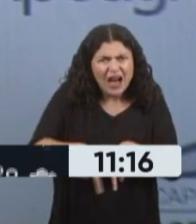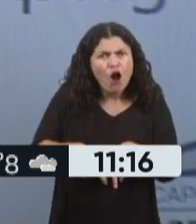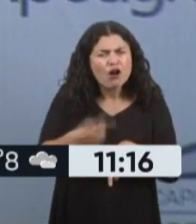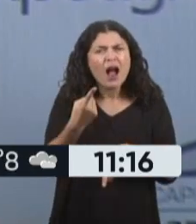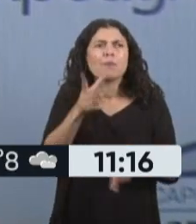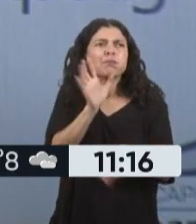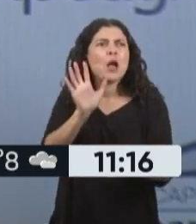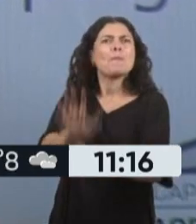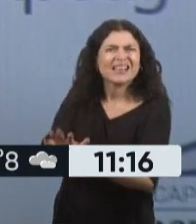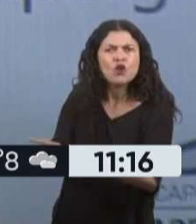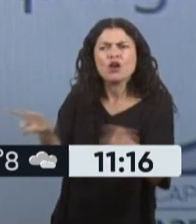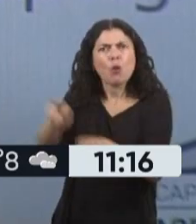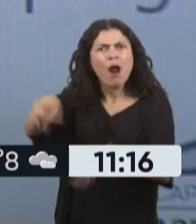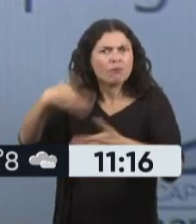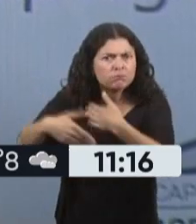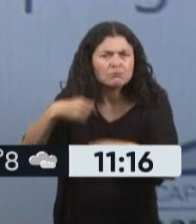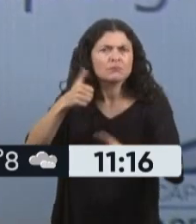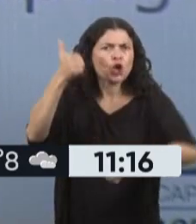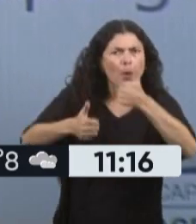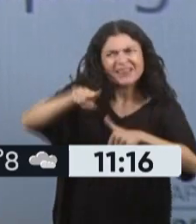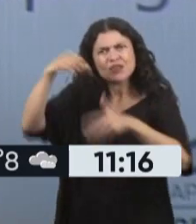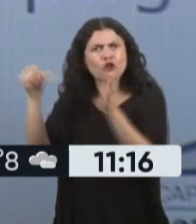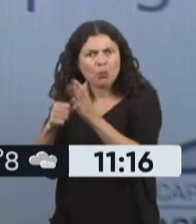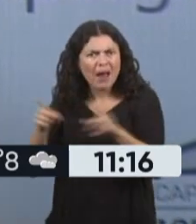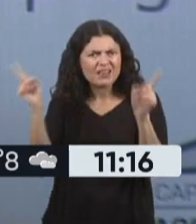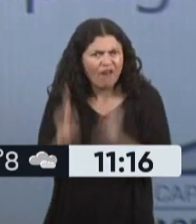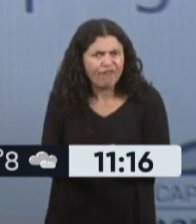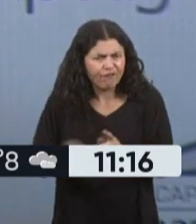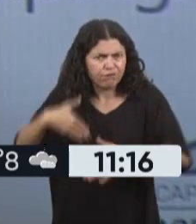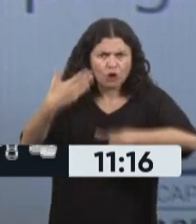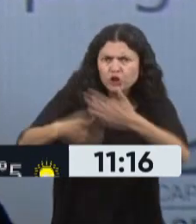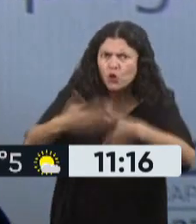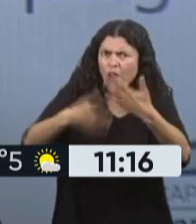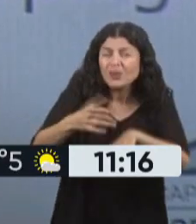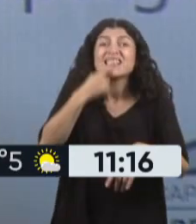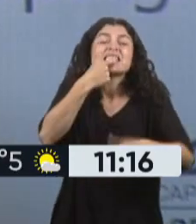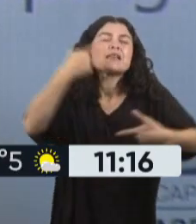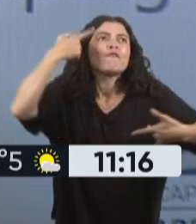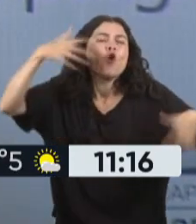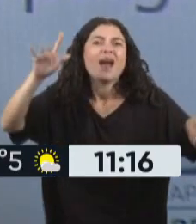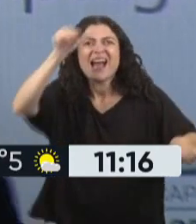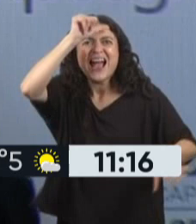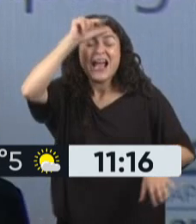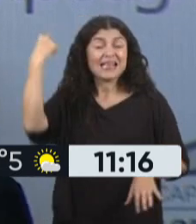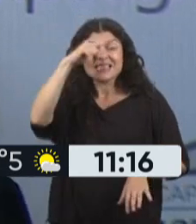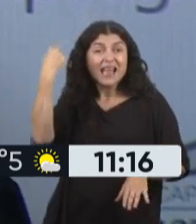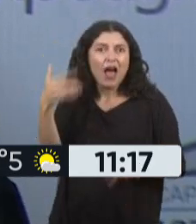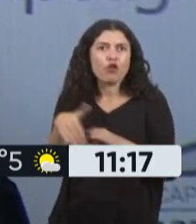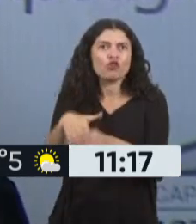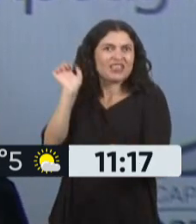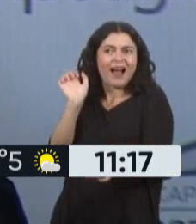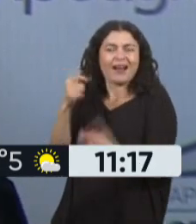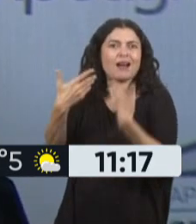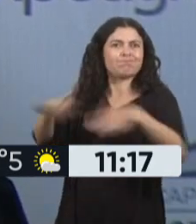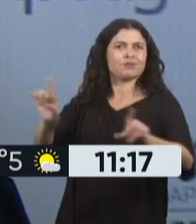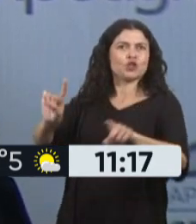mundo. Imaginemos entonces cuánto más se podría lograr con un Estado que no estorbe. Nuestro gobierno es el primero